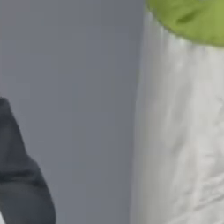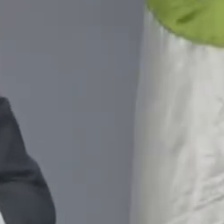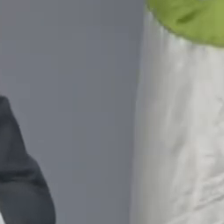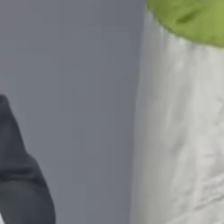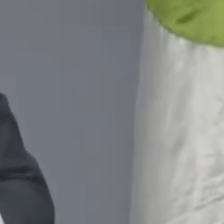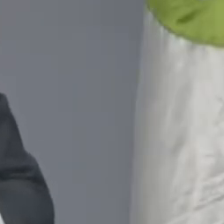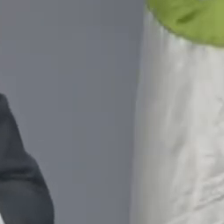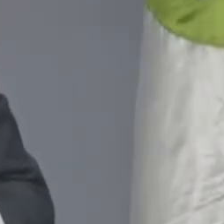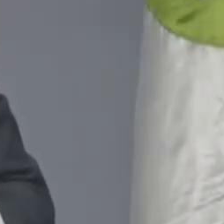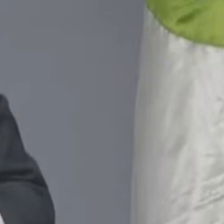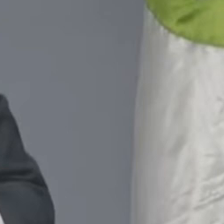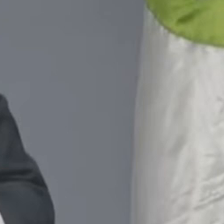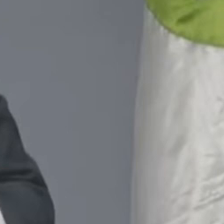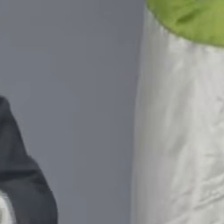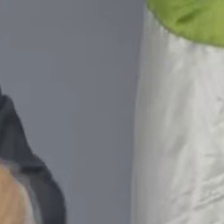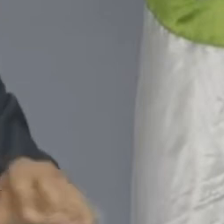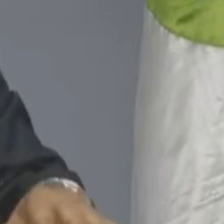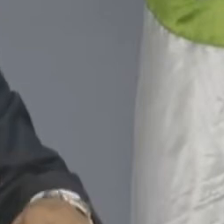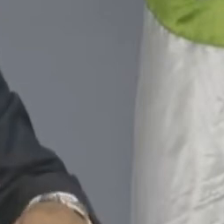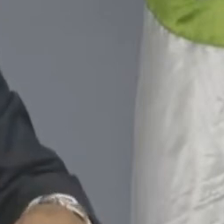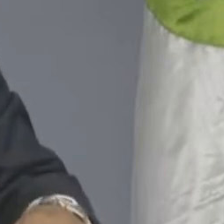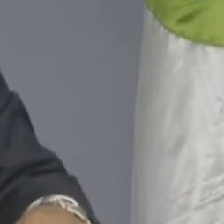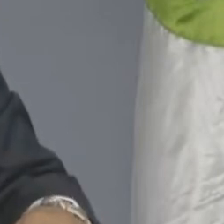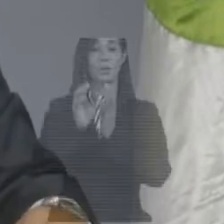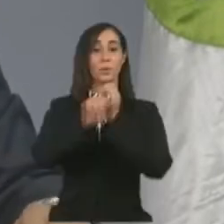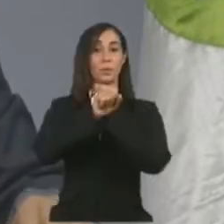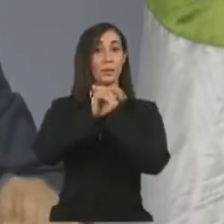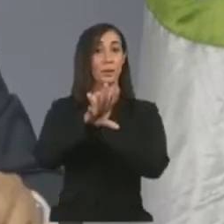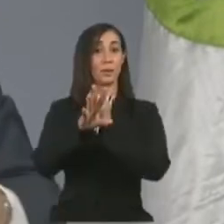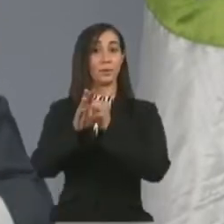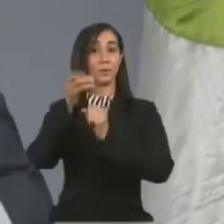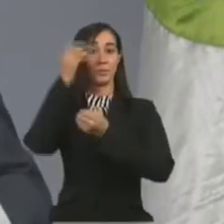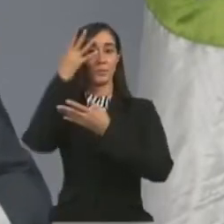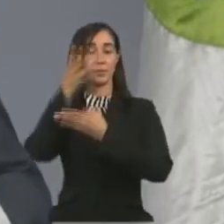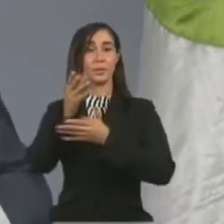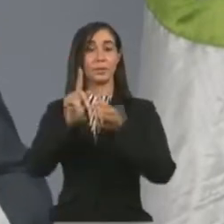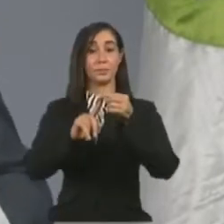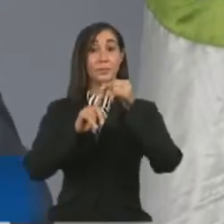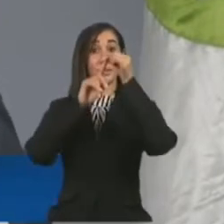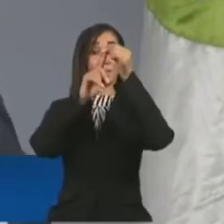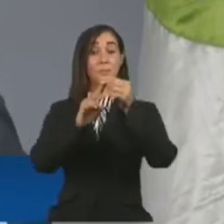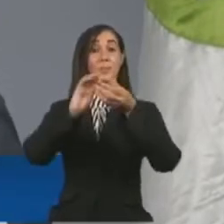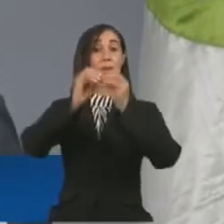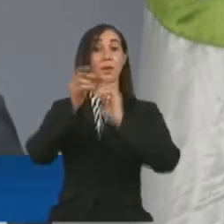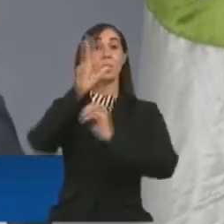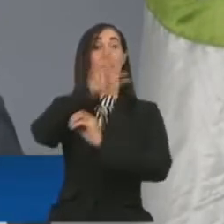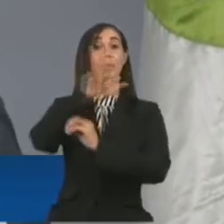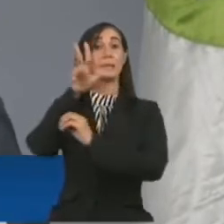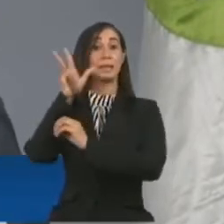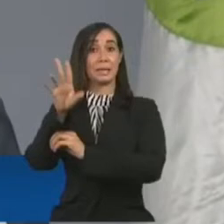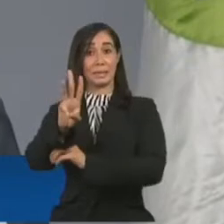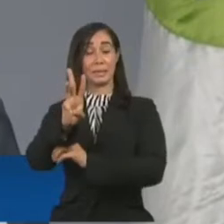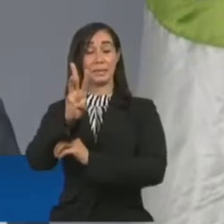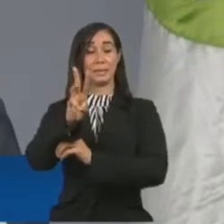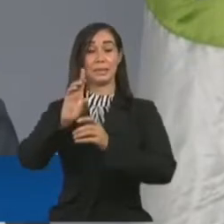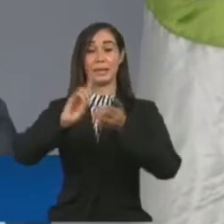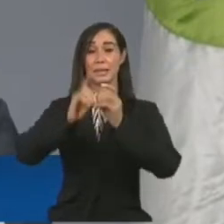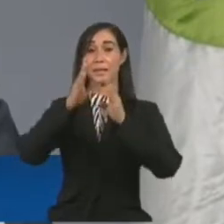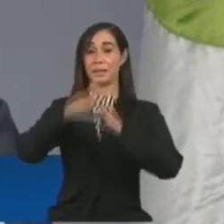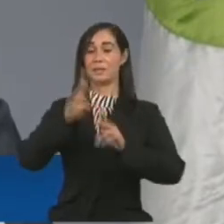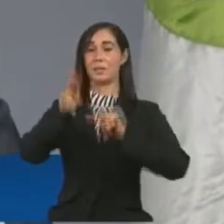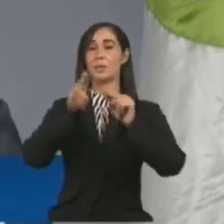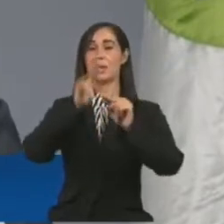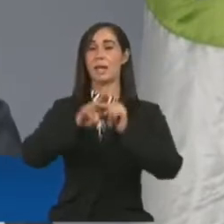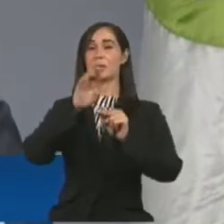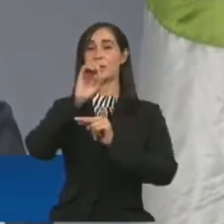compañía. La transmisión del boletín especial número 36 de la Dirección Nacional de